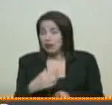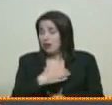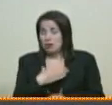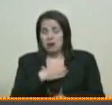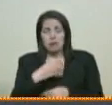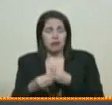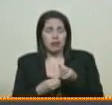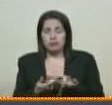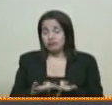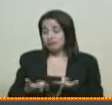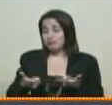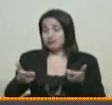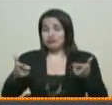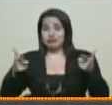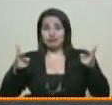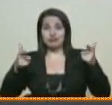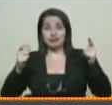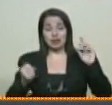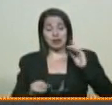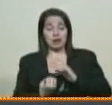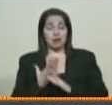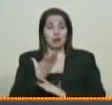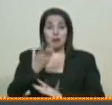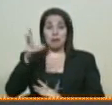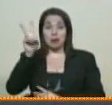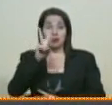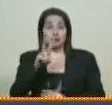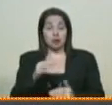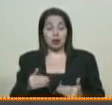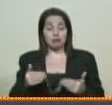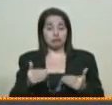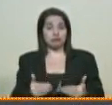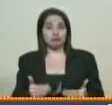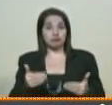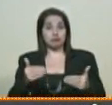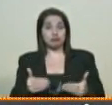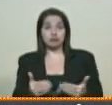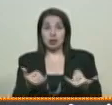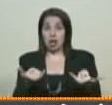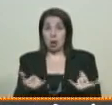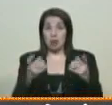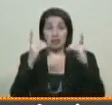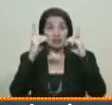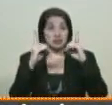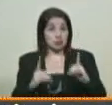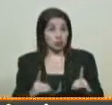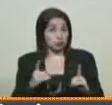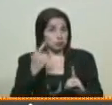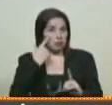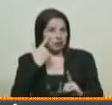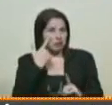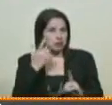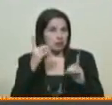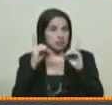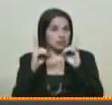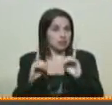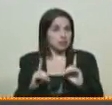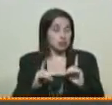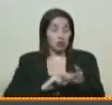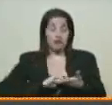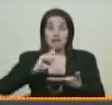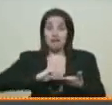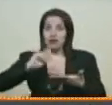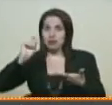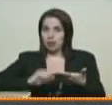con nosotros. Venezuela saldrá adelante. Es por eso que he tomado la decisión de